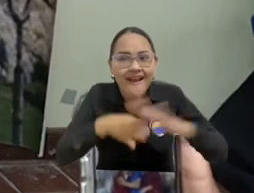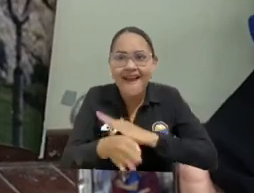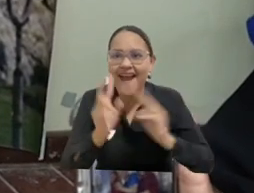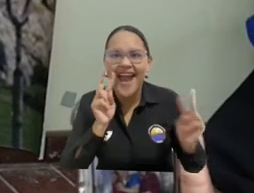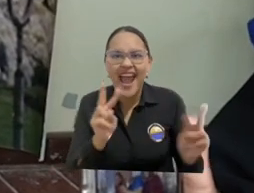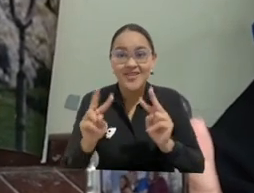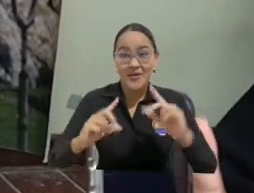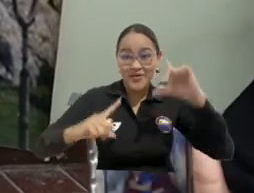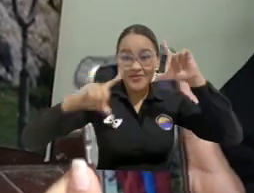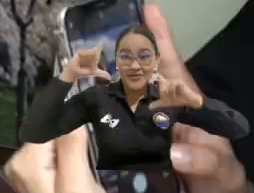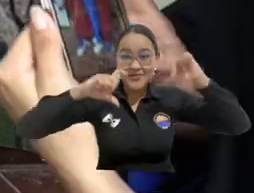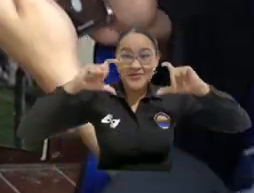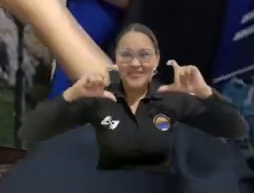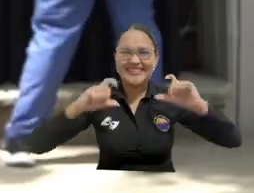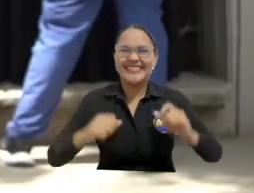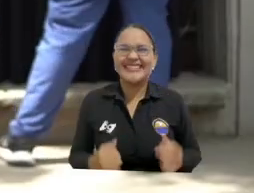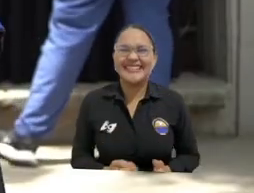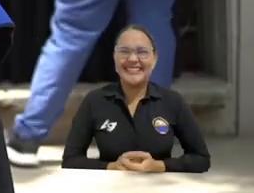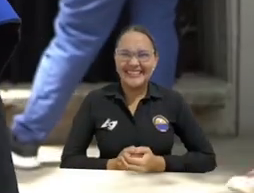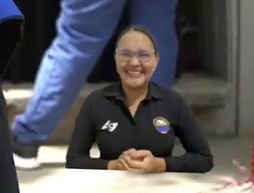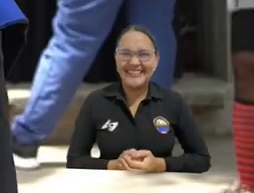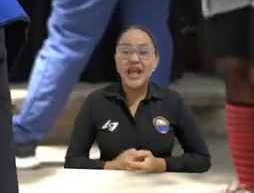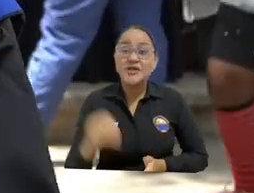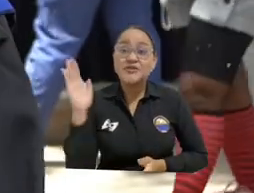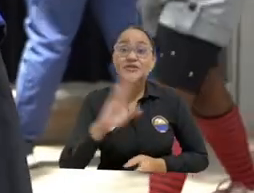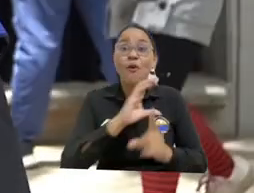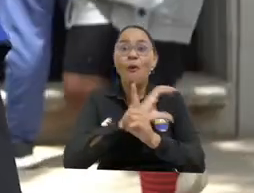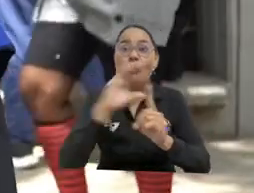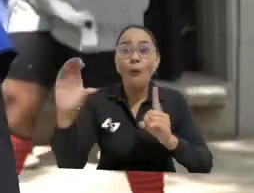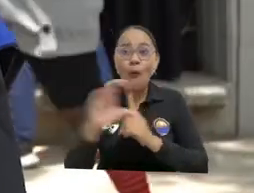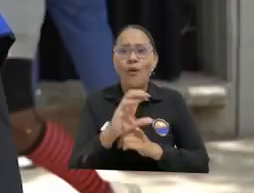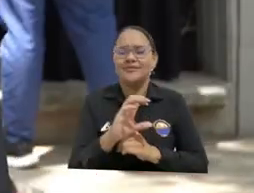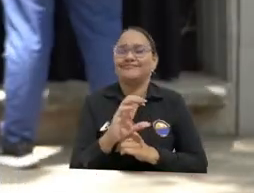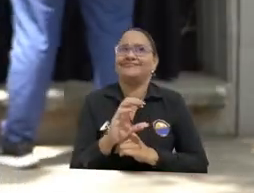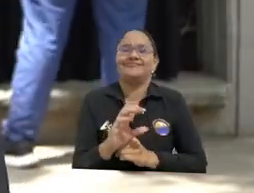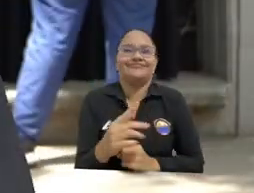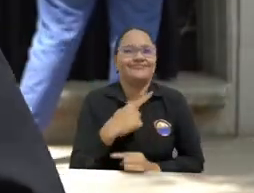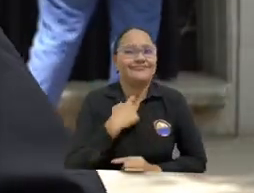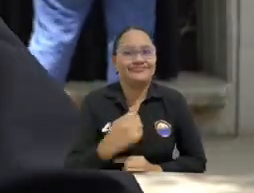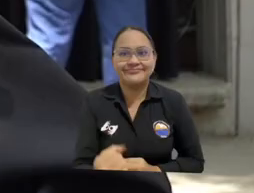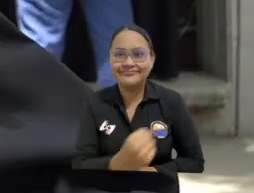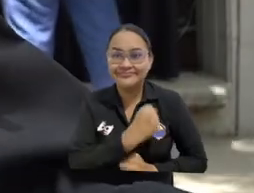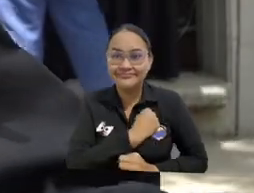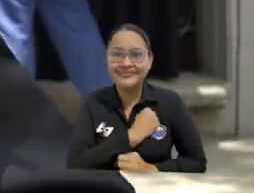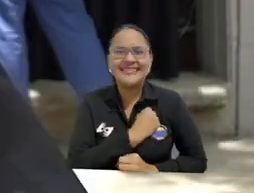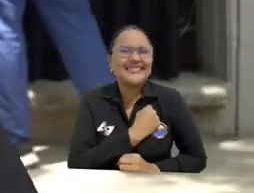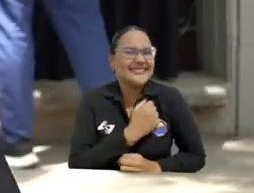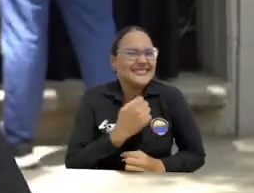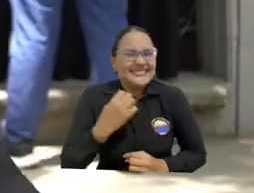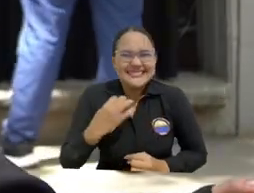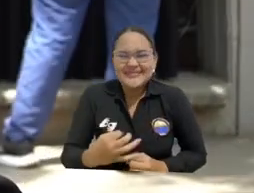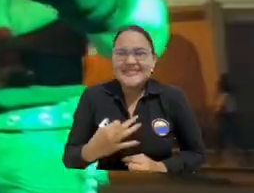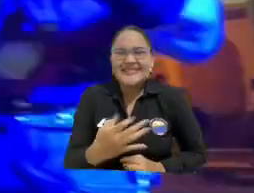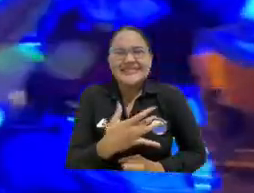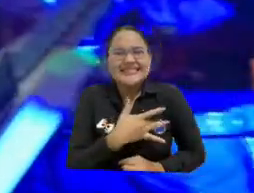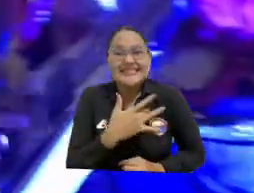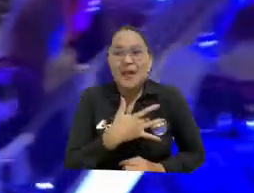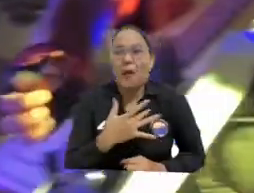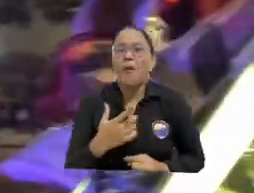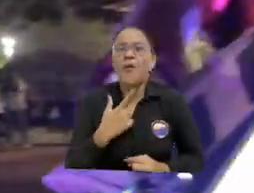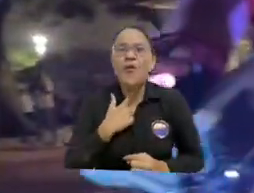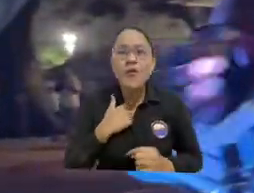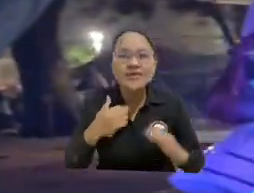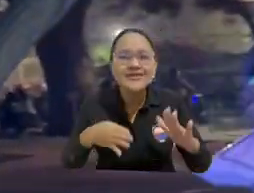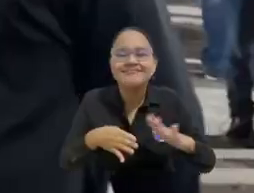tuvieron la oportunidad de tomarse fotos. La cultura geek es trascendental, yo creo que ¿no? desde los 70 y